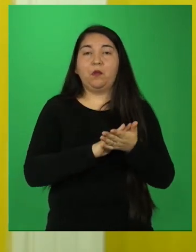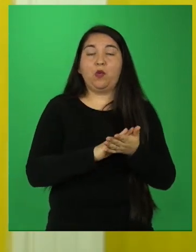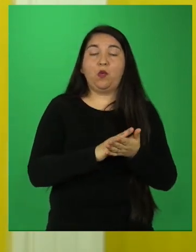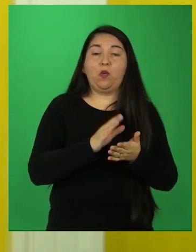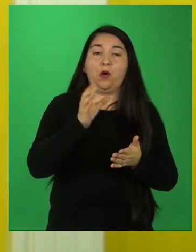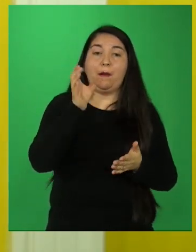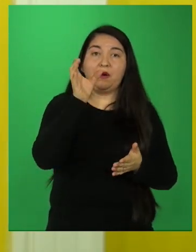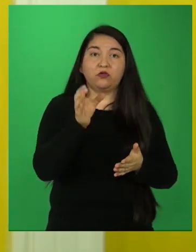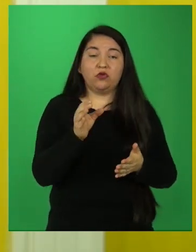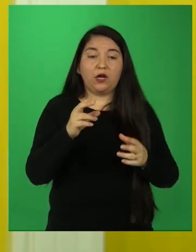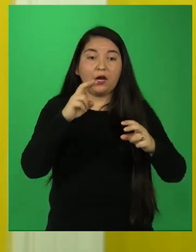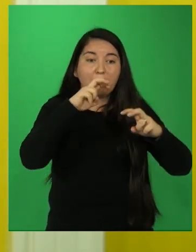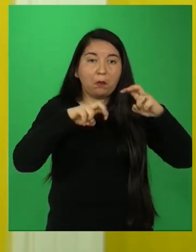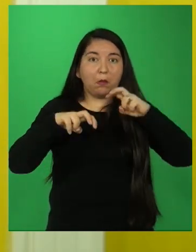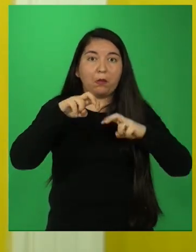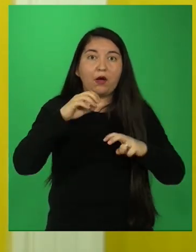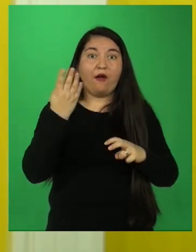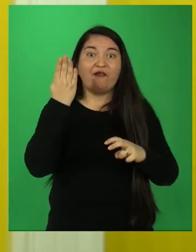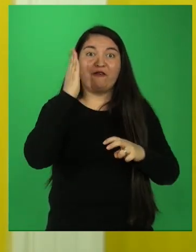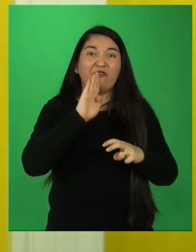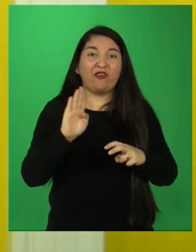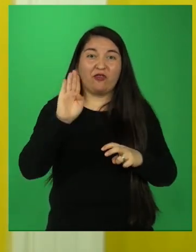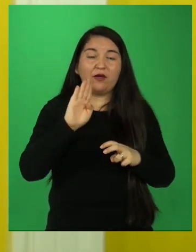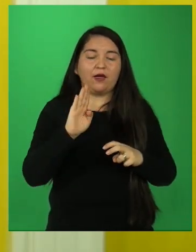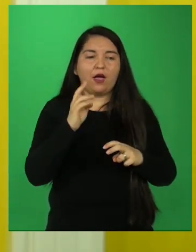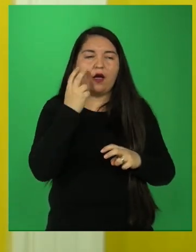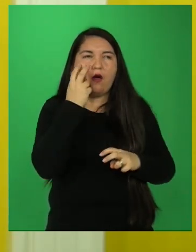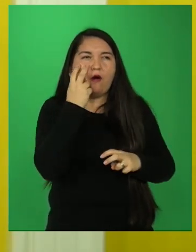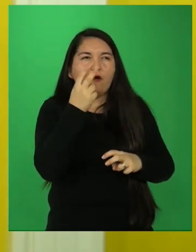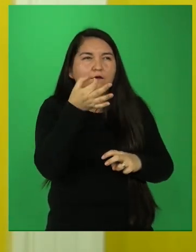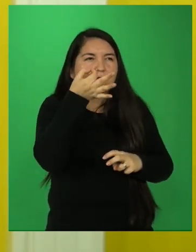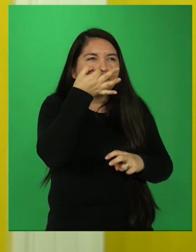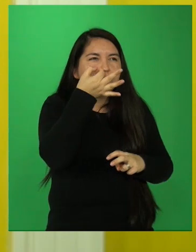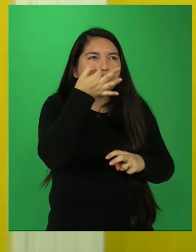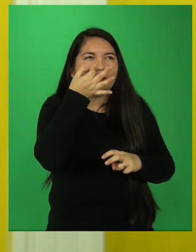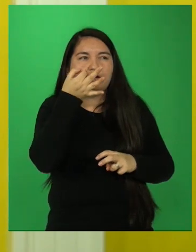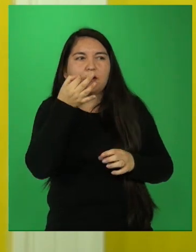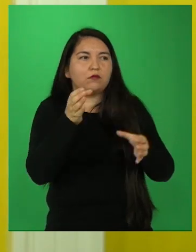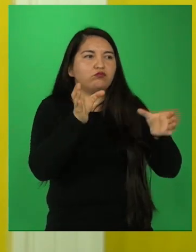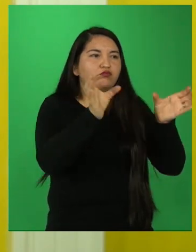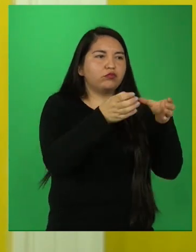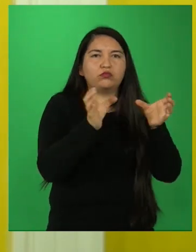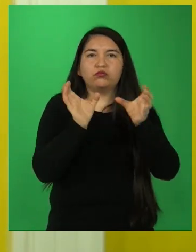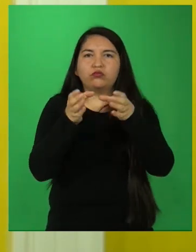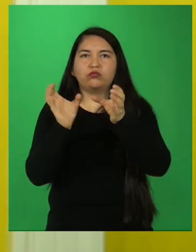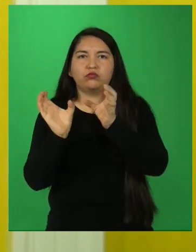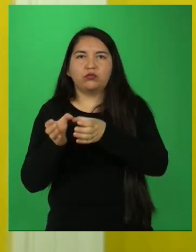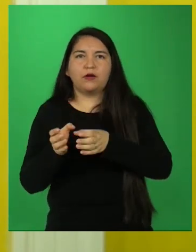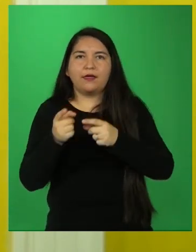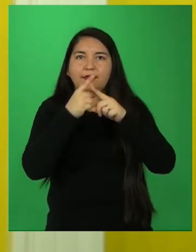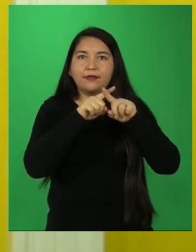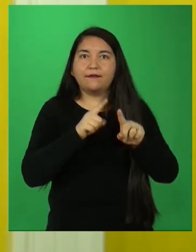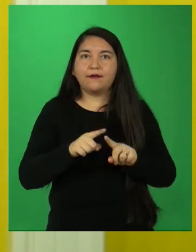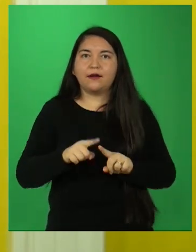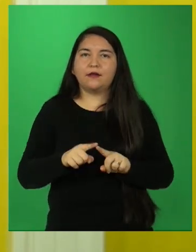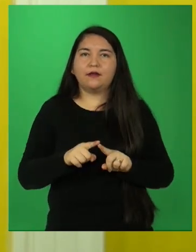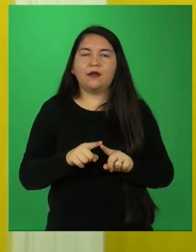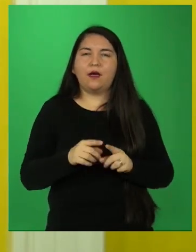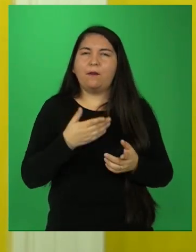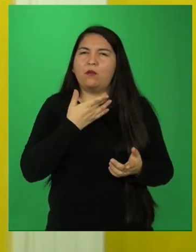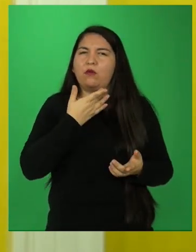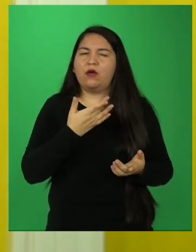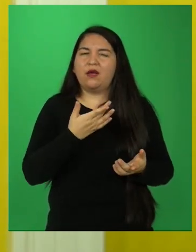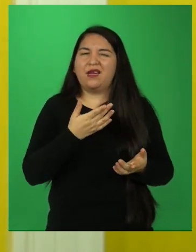es la observación. Si nosotros observamos esta diversidad de especies que existen, ¿será posible que sea gracias a la